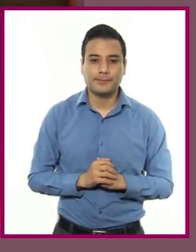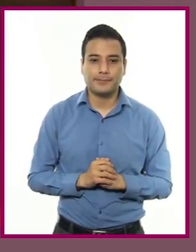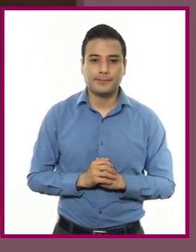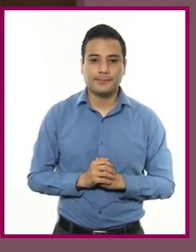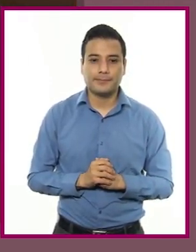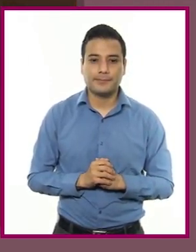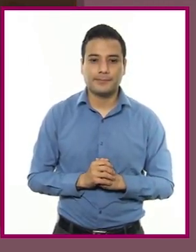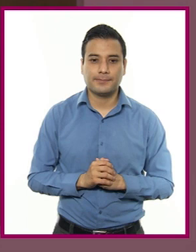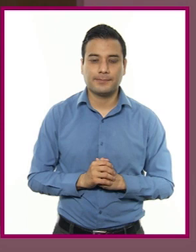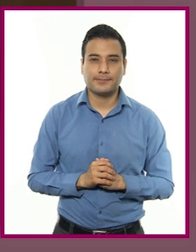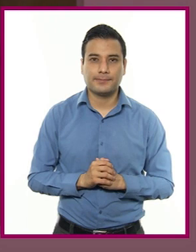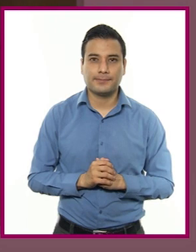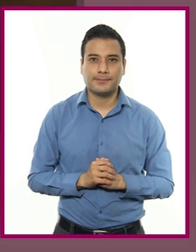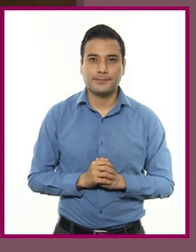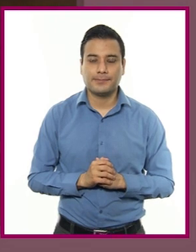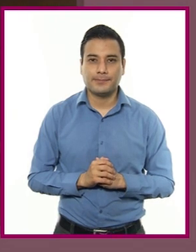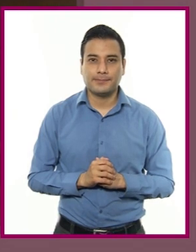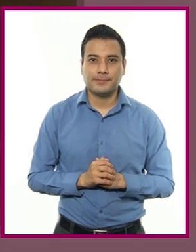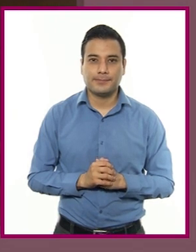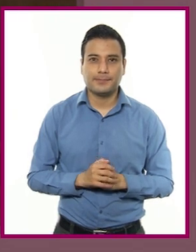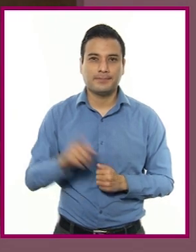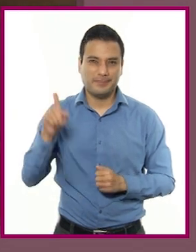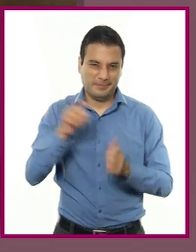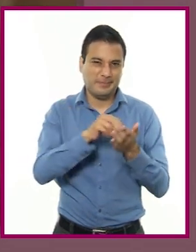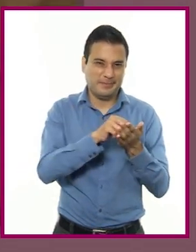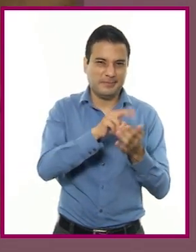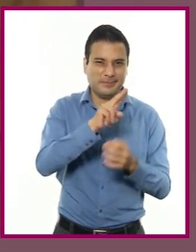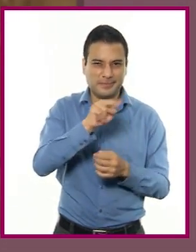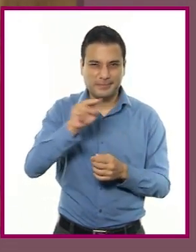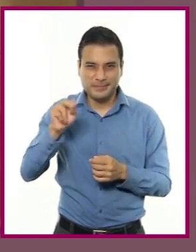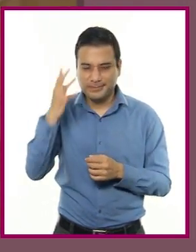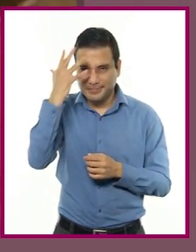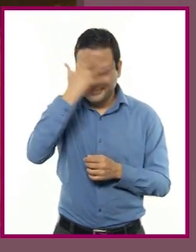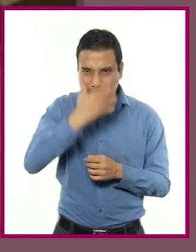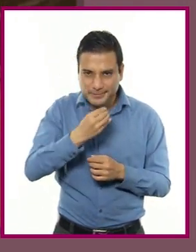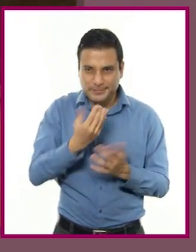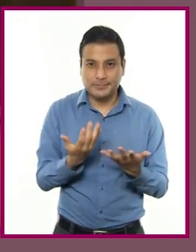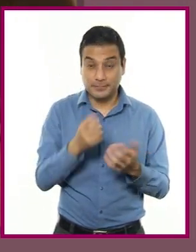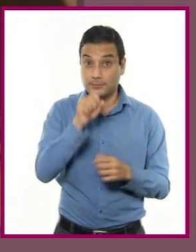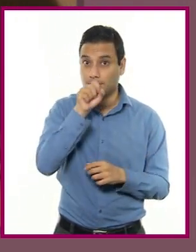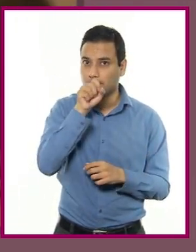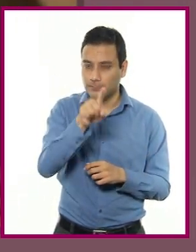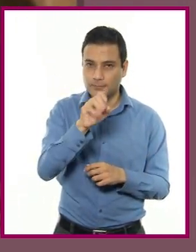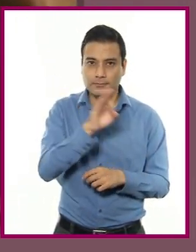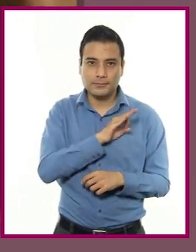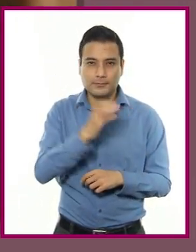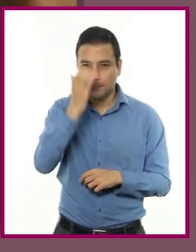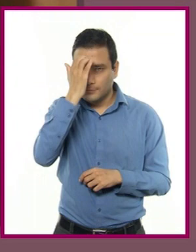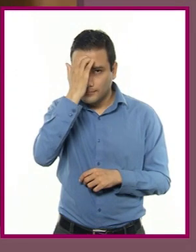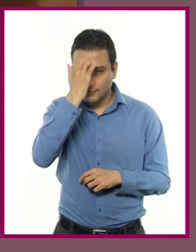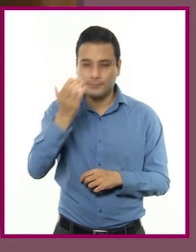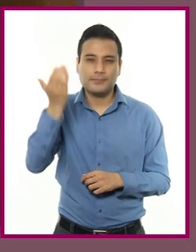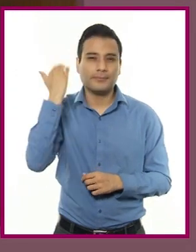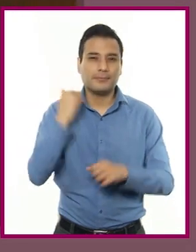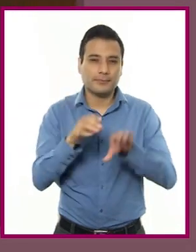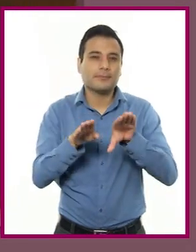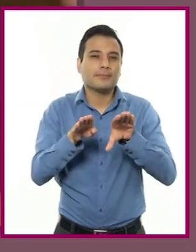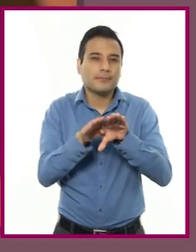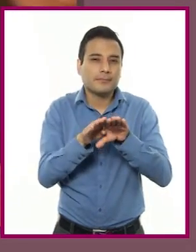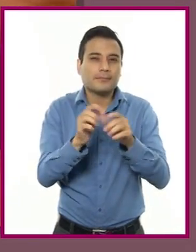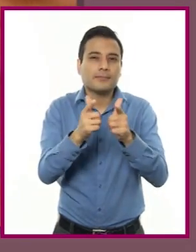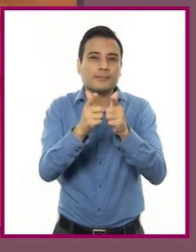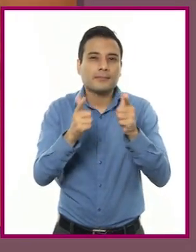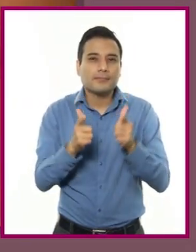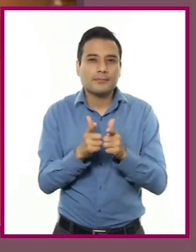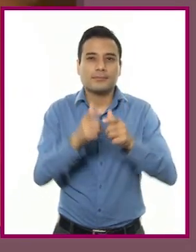Con todo y su gracia y encanto, las pinturas de castas también dan fe de la estructura piramidal basada en la raza, en la